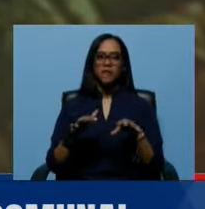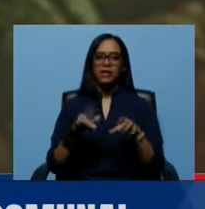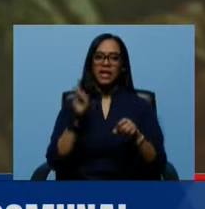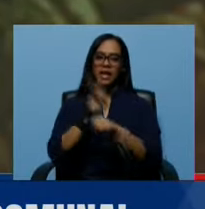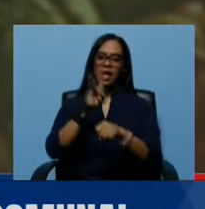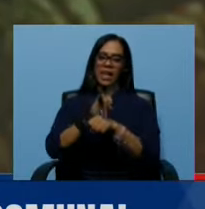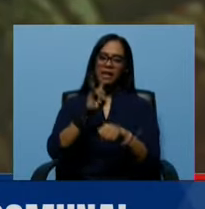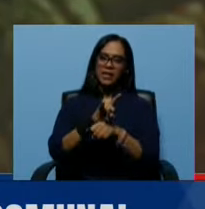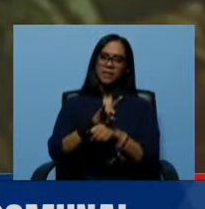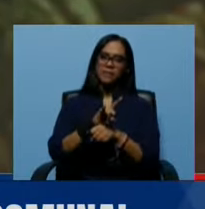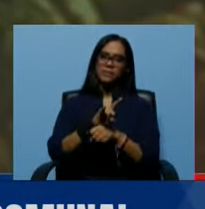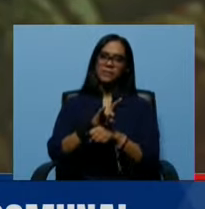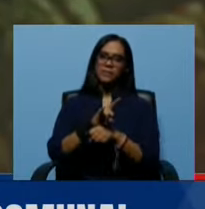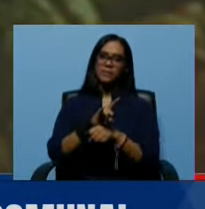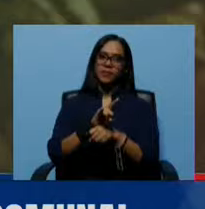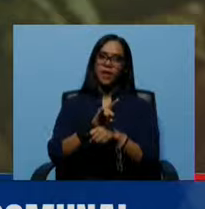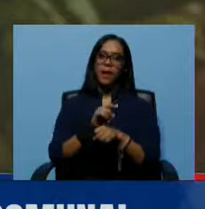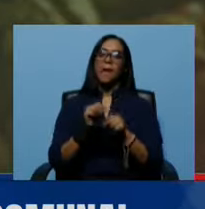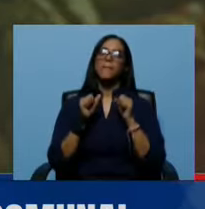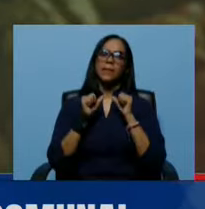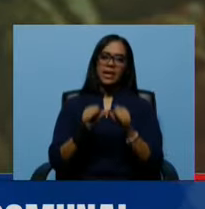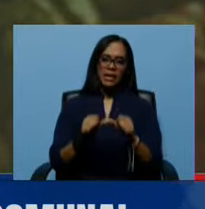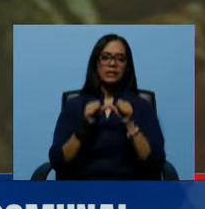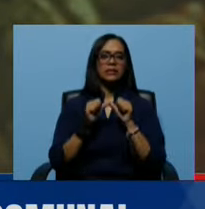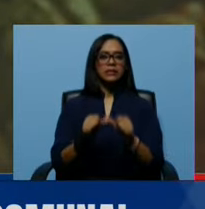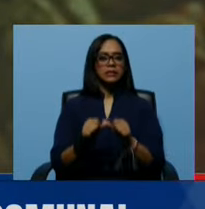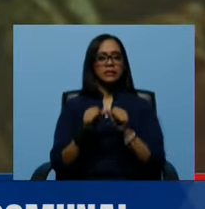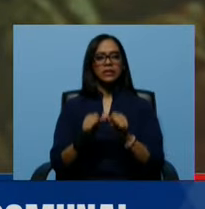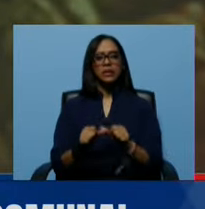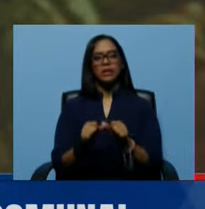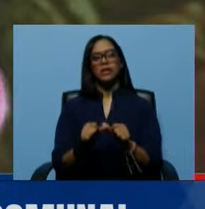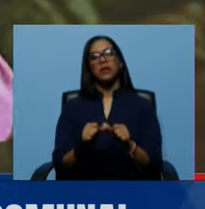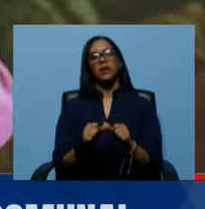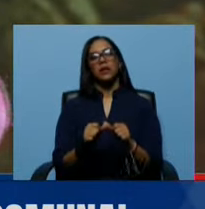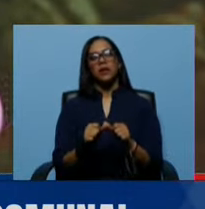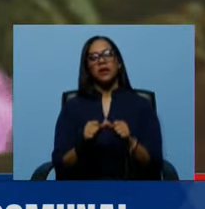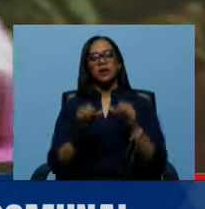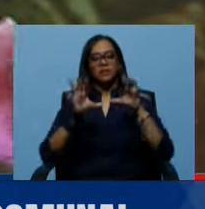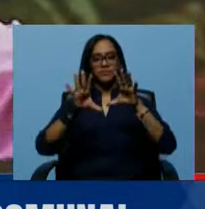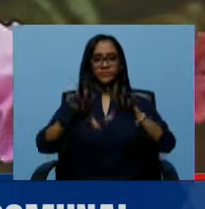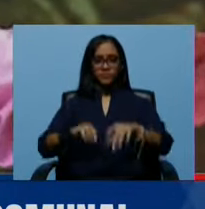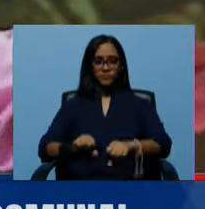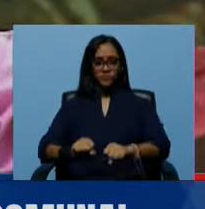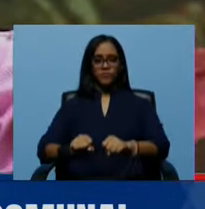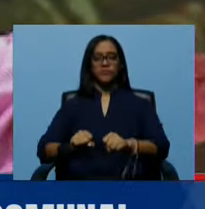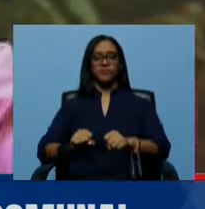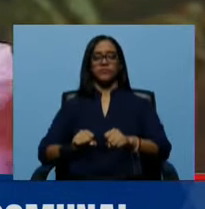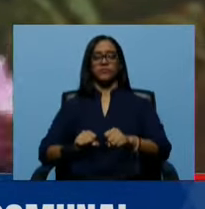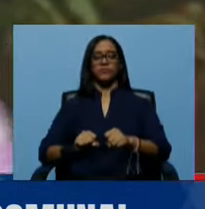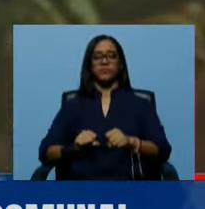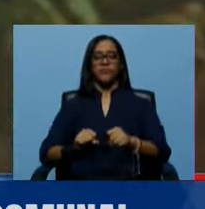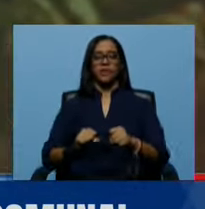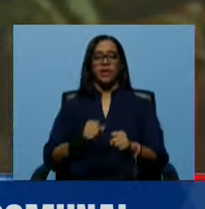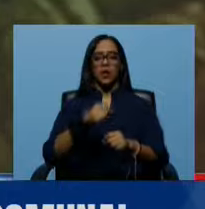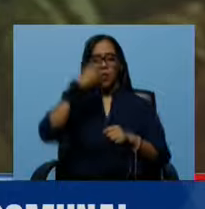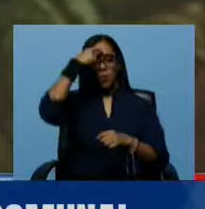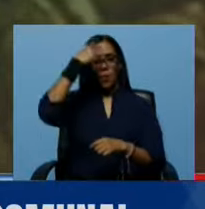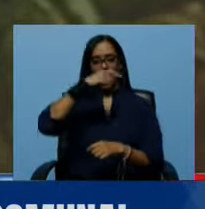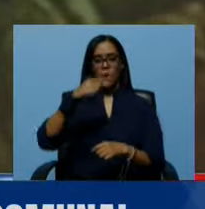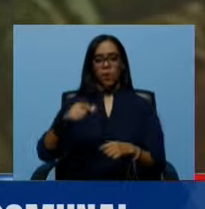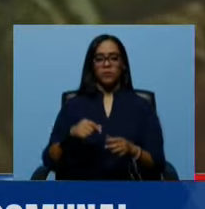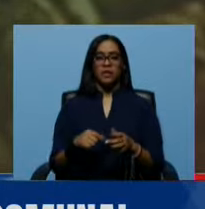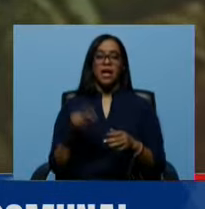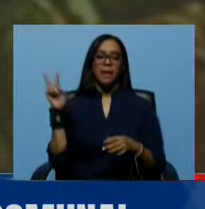engañan para mantener la hegemonía, la dominación de los pueblos.